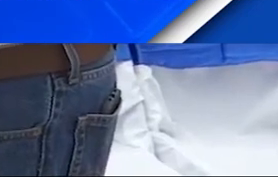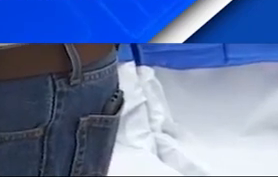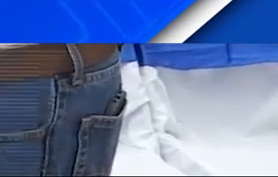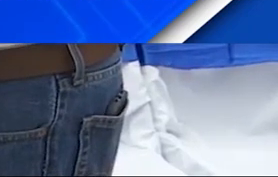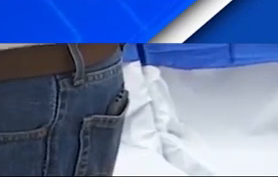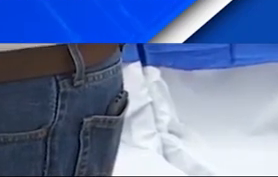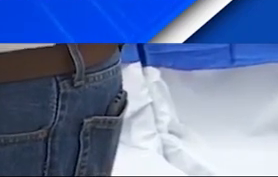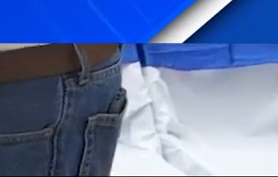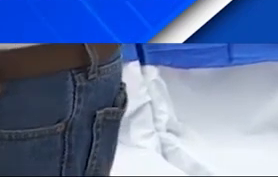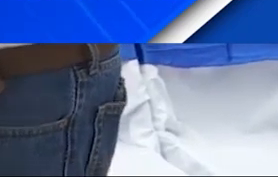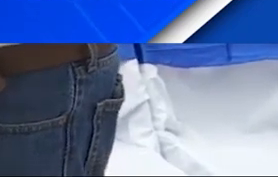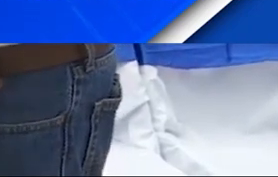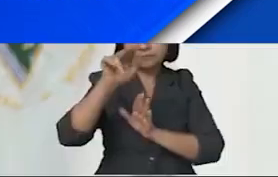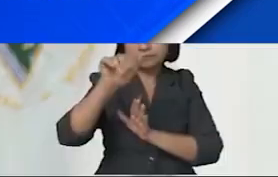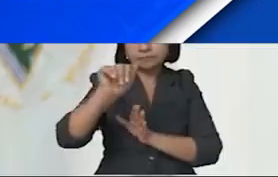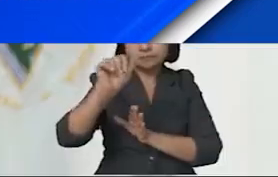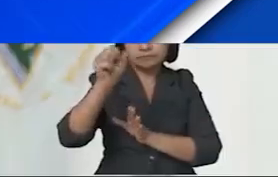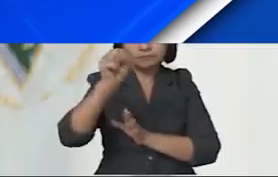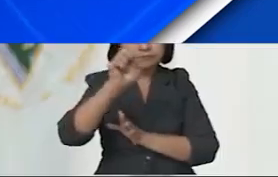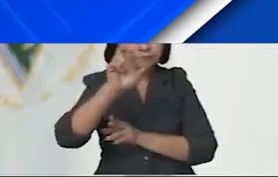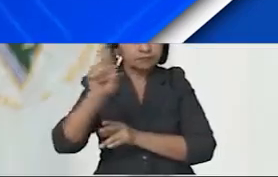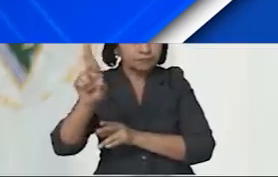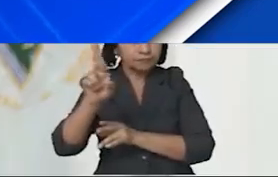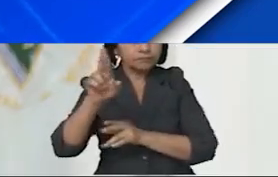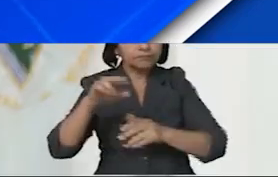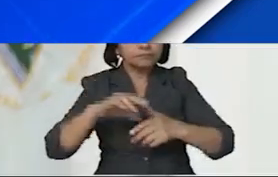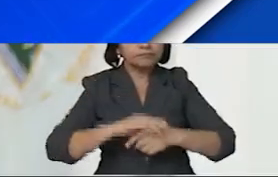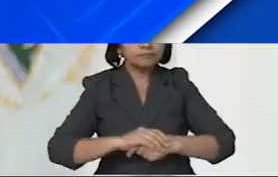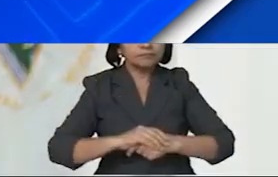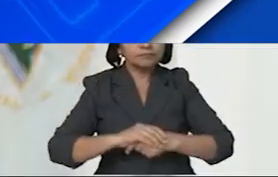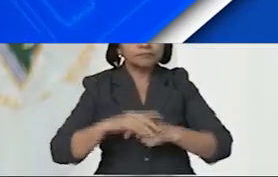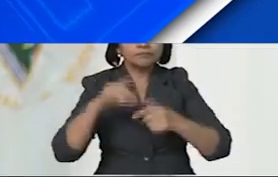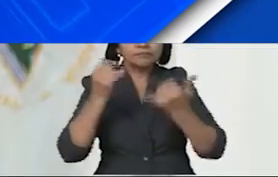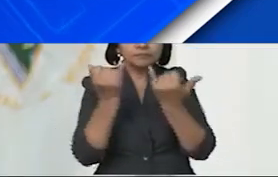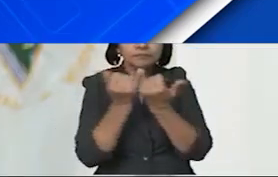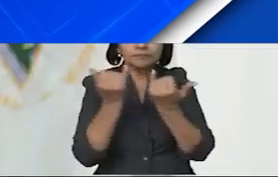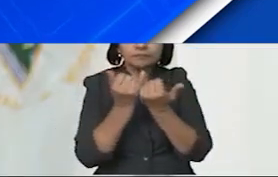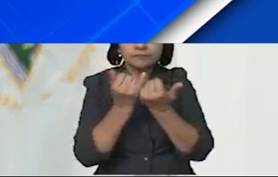el ejemplo de Nasser, con ese ardor